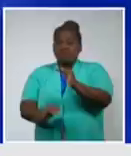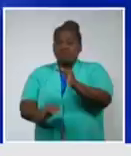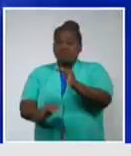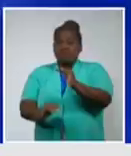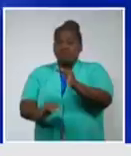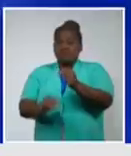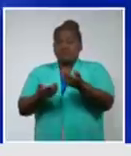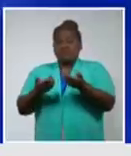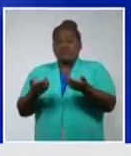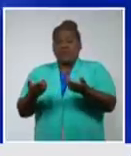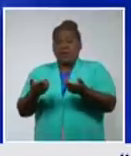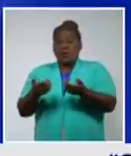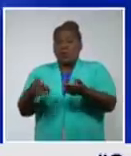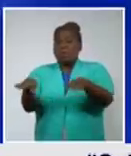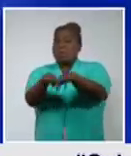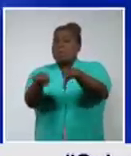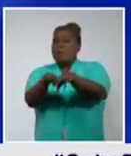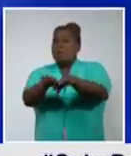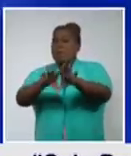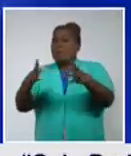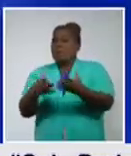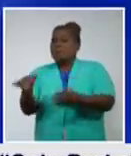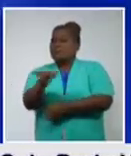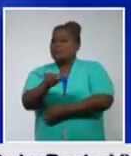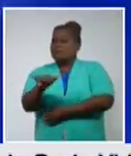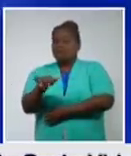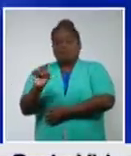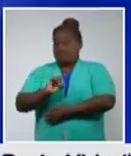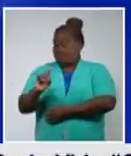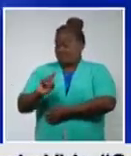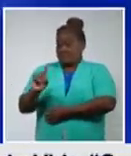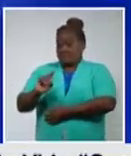mundo, pues lamentablemente ya se diagnosticaron